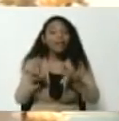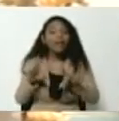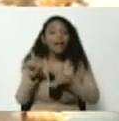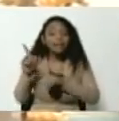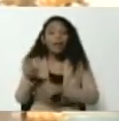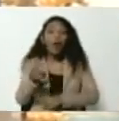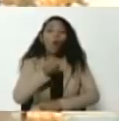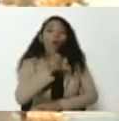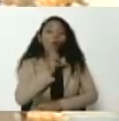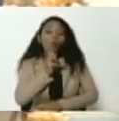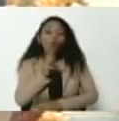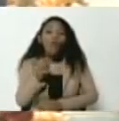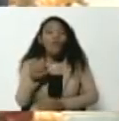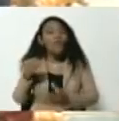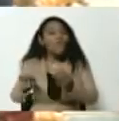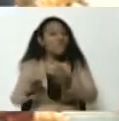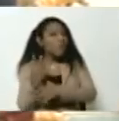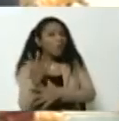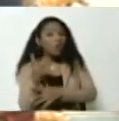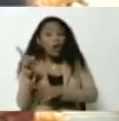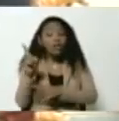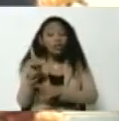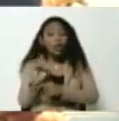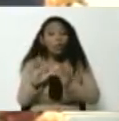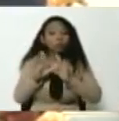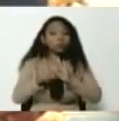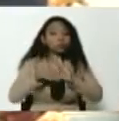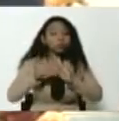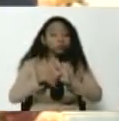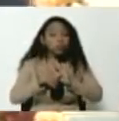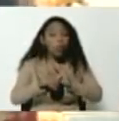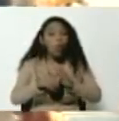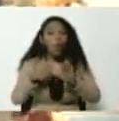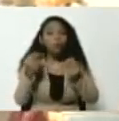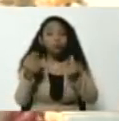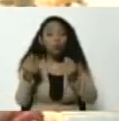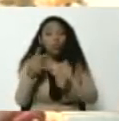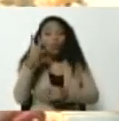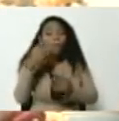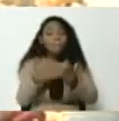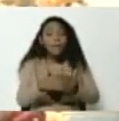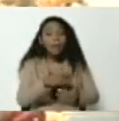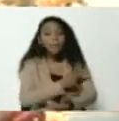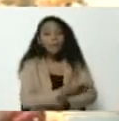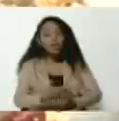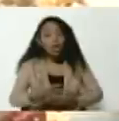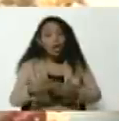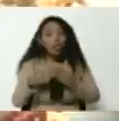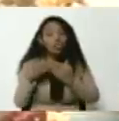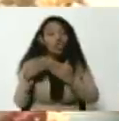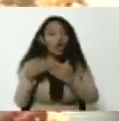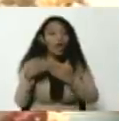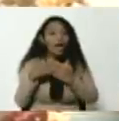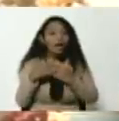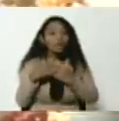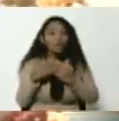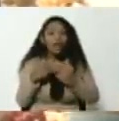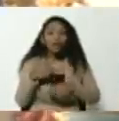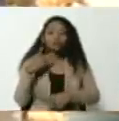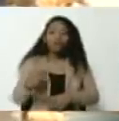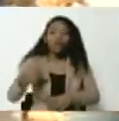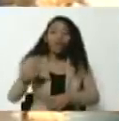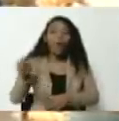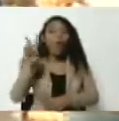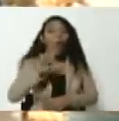oro, fondos que nos han sido sustraídos ilegalmente por un monto de más de 2.000 millones de dólares, niegan para el